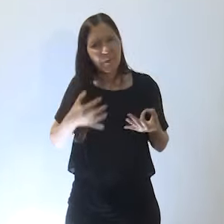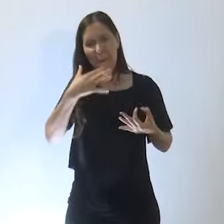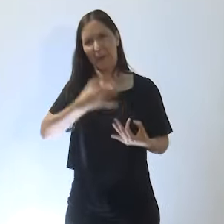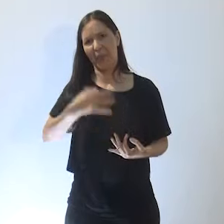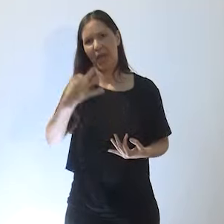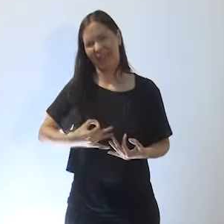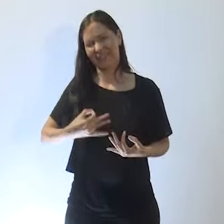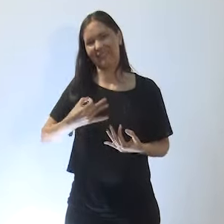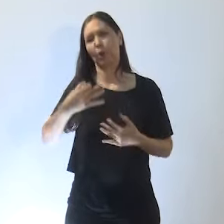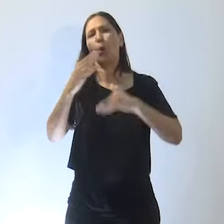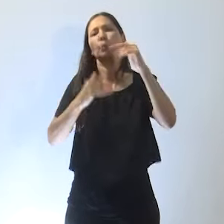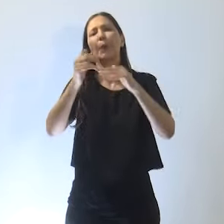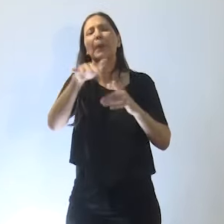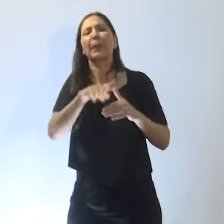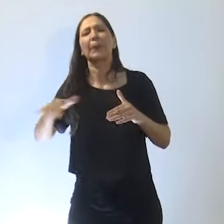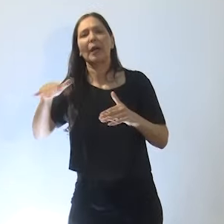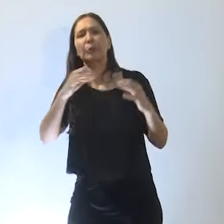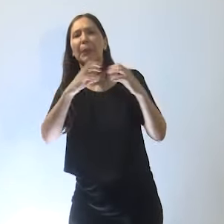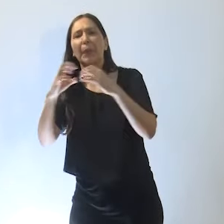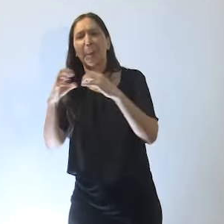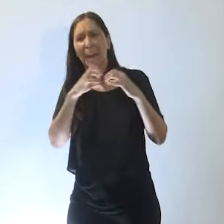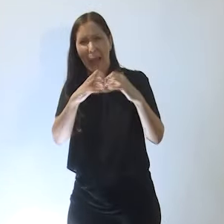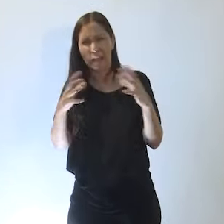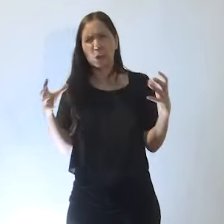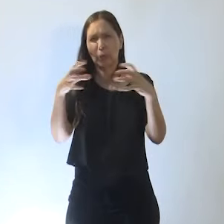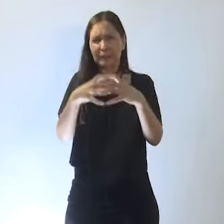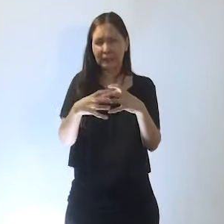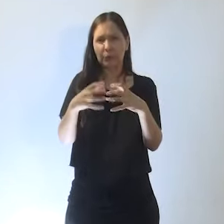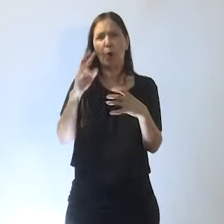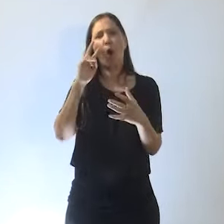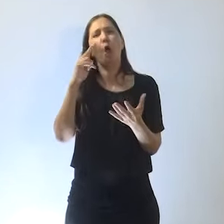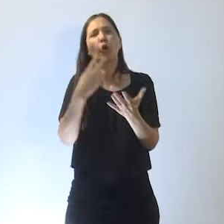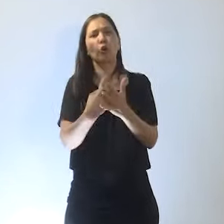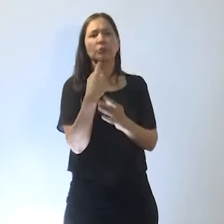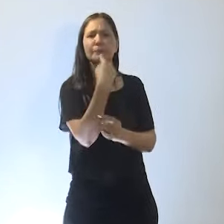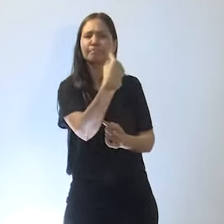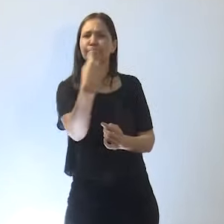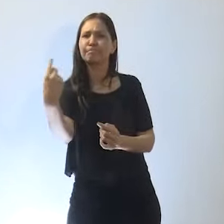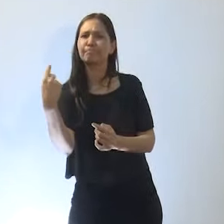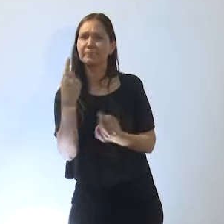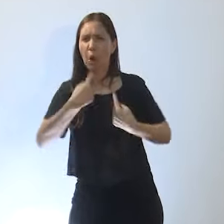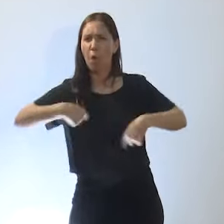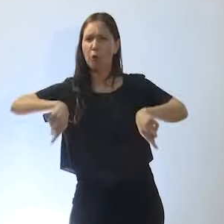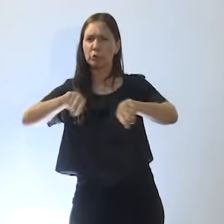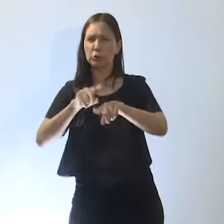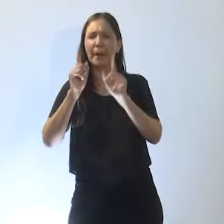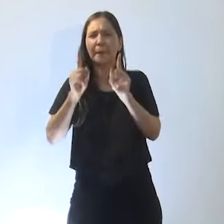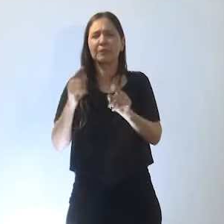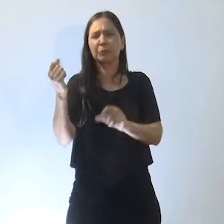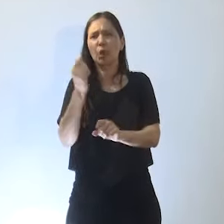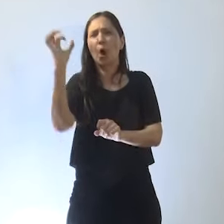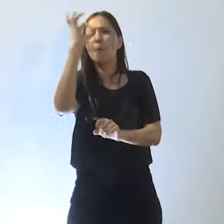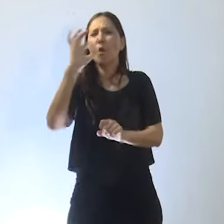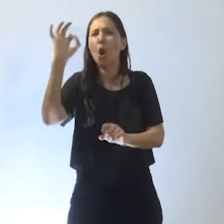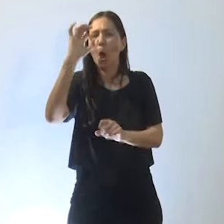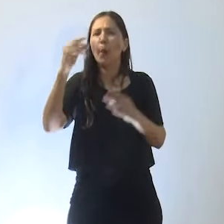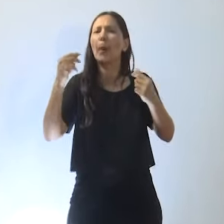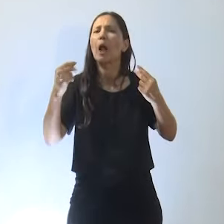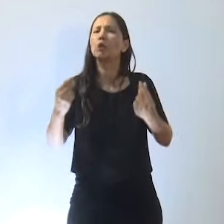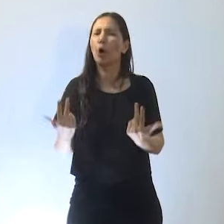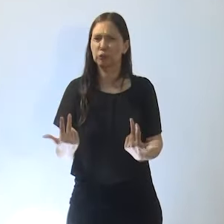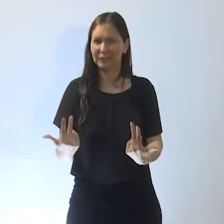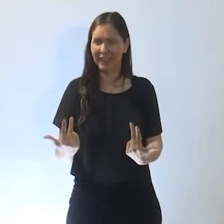espacio donde nos reconozcamos entre nosotres y donde todos sepamos que nuestra opinión también va a contar No que no